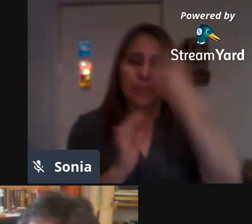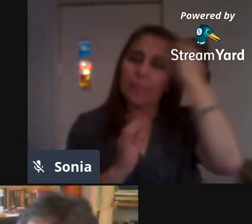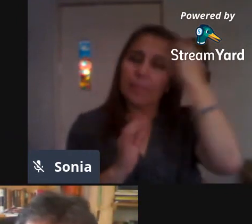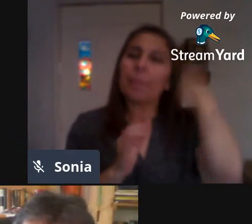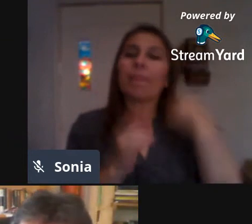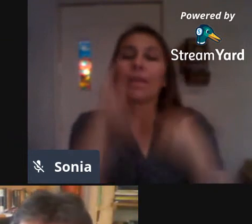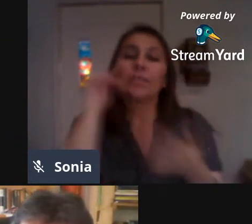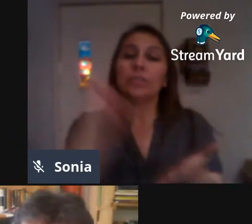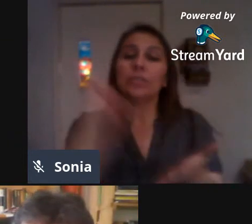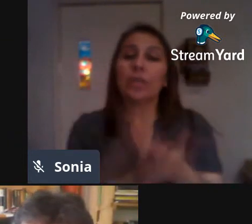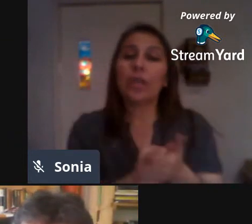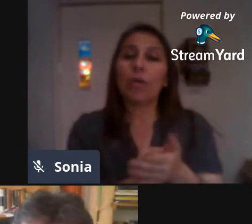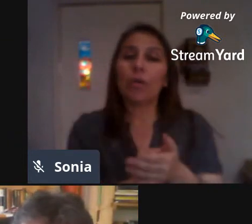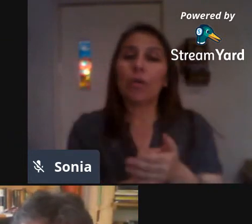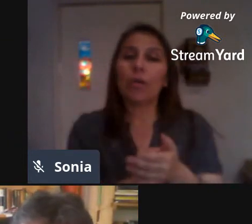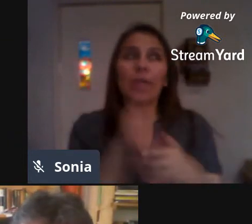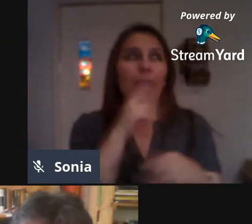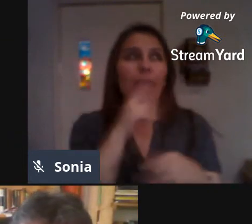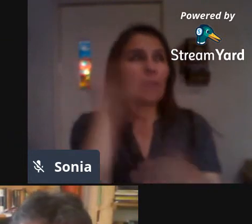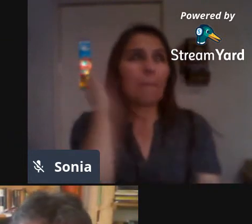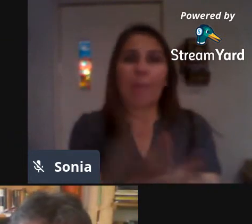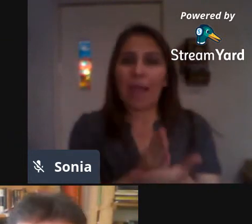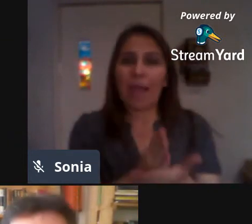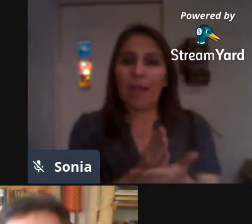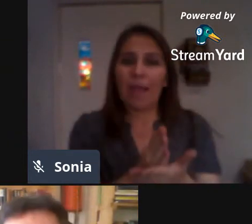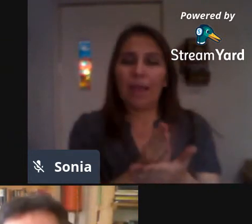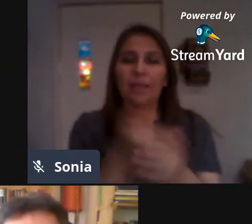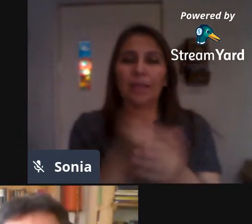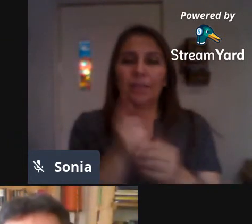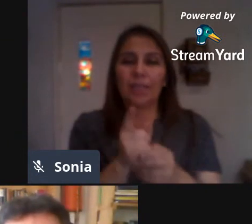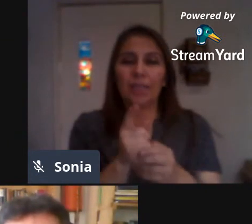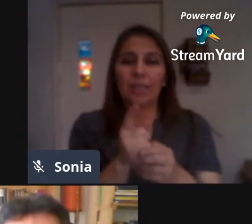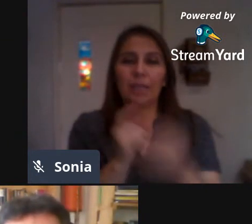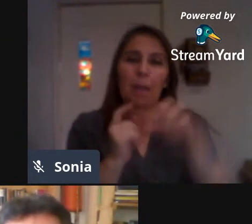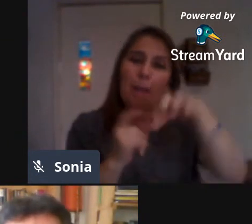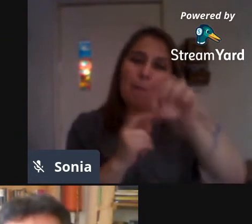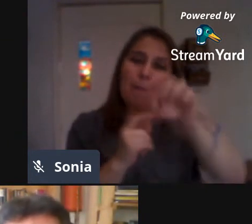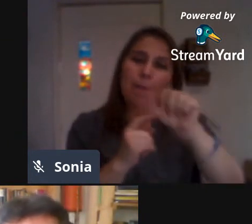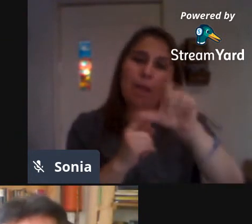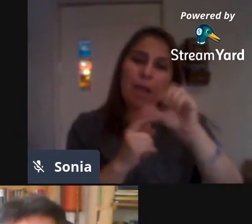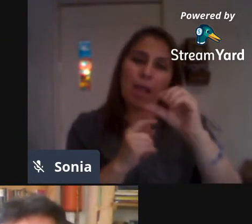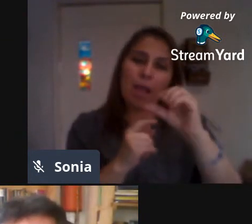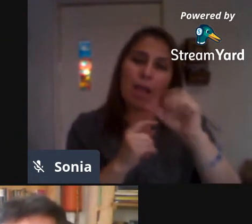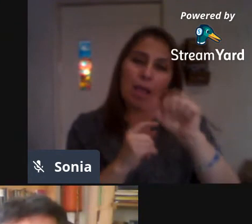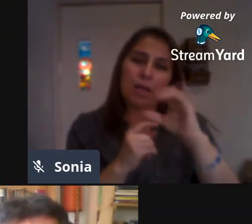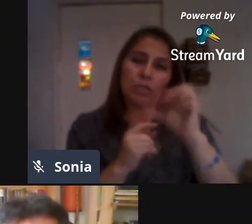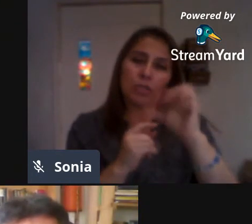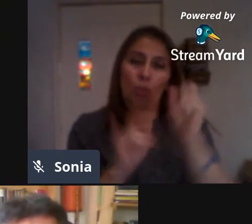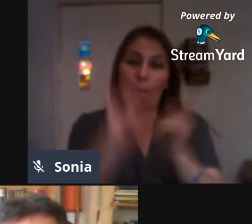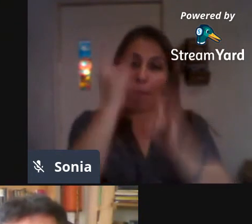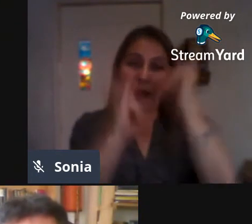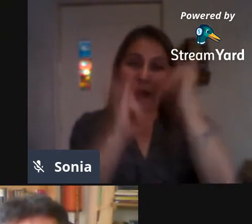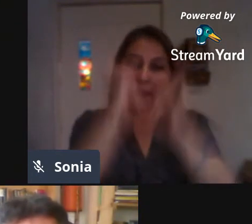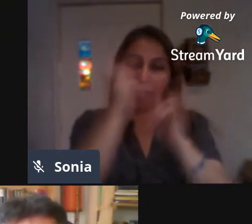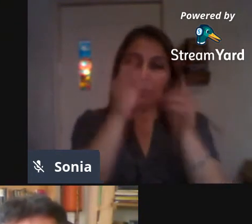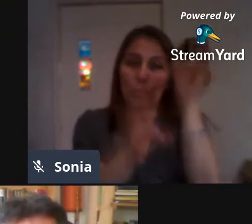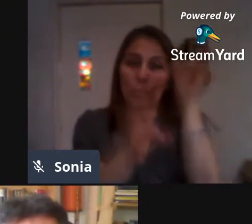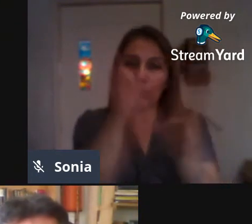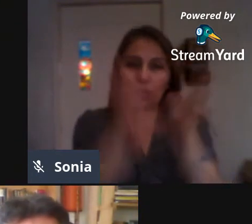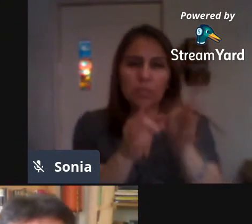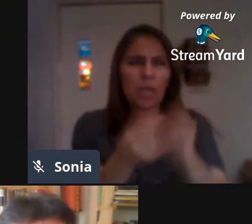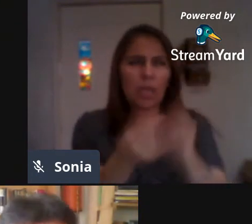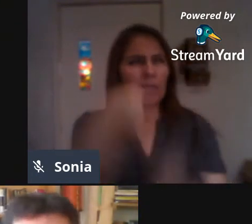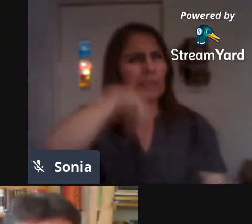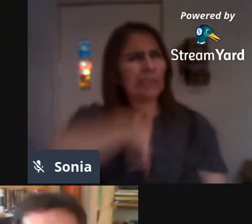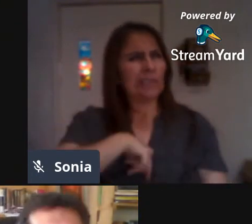del palacio de justicia genera una crisis interna porque es una sin razón es un sinsentido